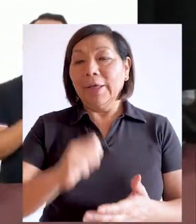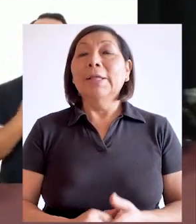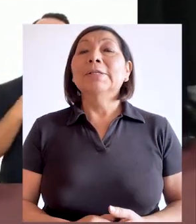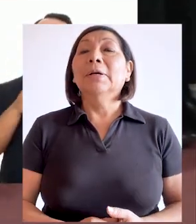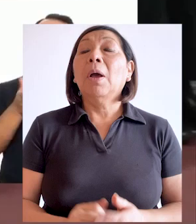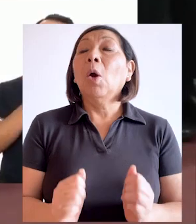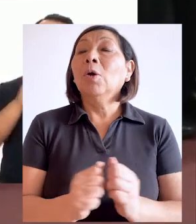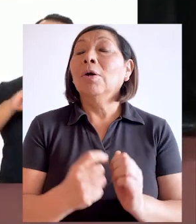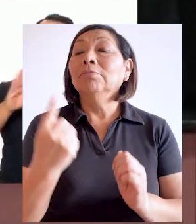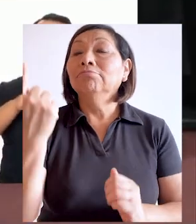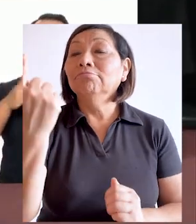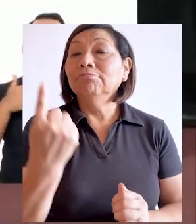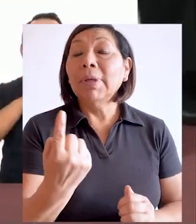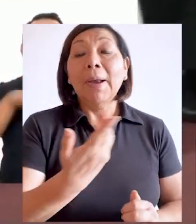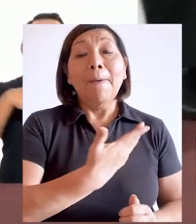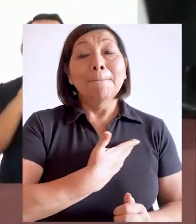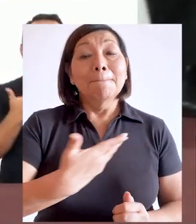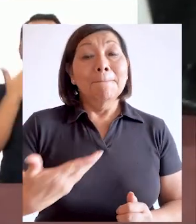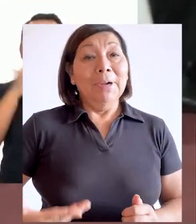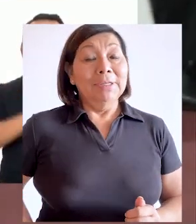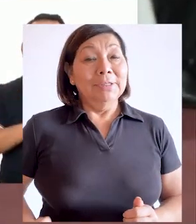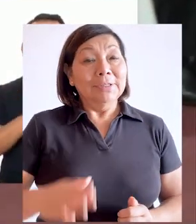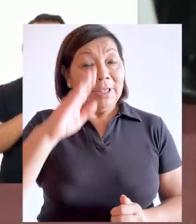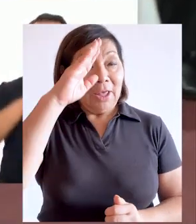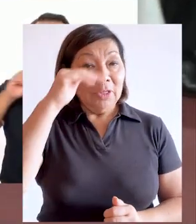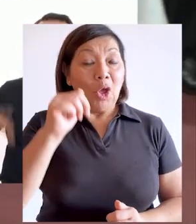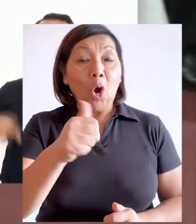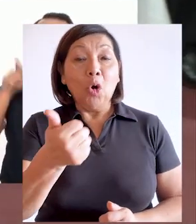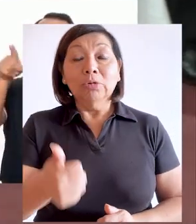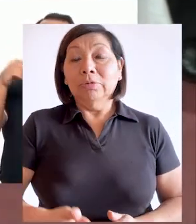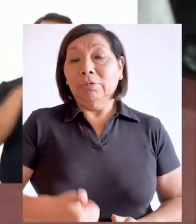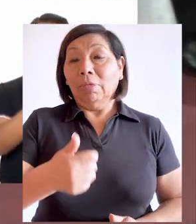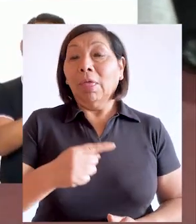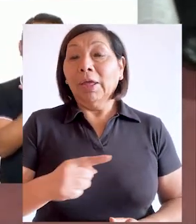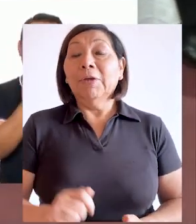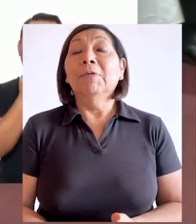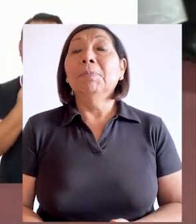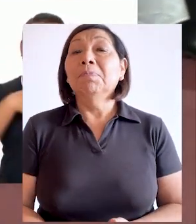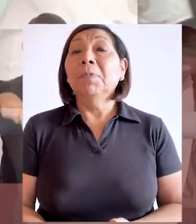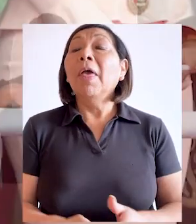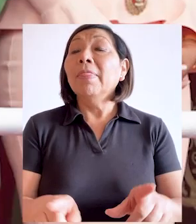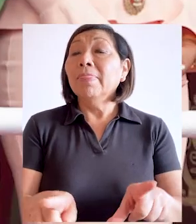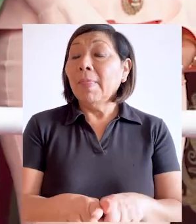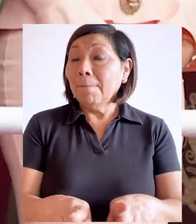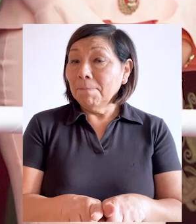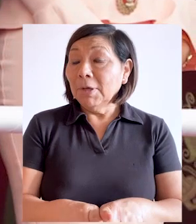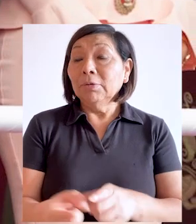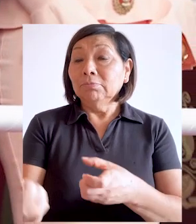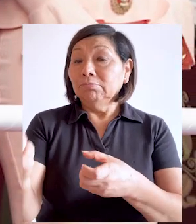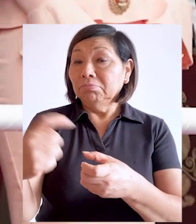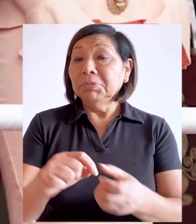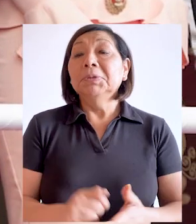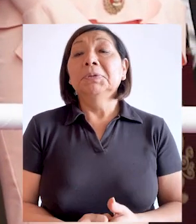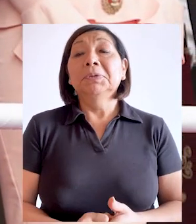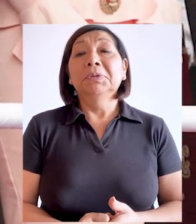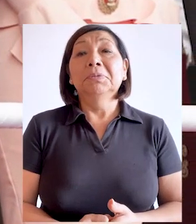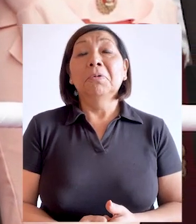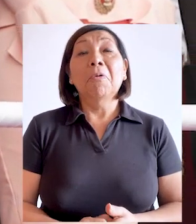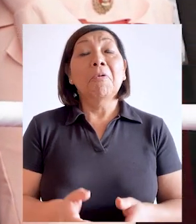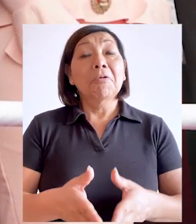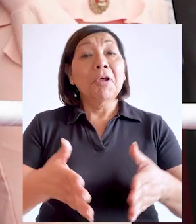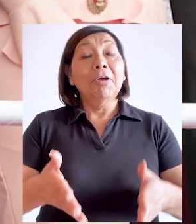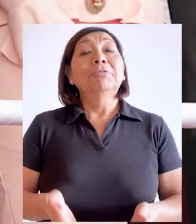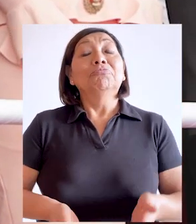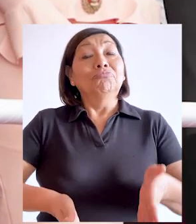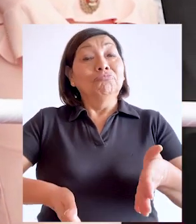Cristianas Evangélicas del Perú, con la presencia de la presidenta Dina Boluarte y otras autoridades. Asimismo, el titular del tribunal